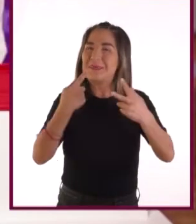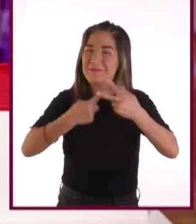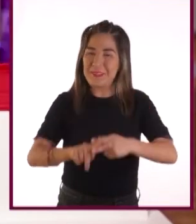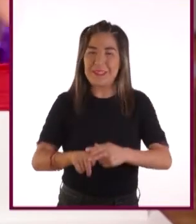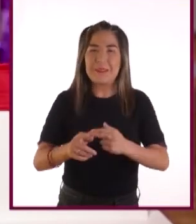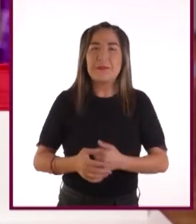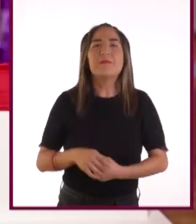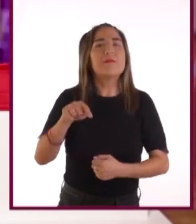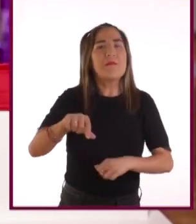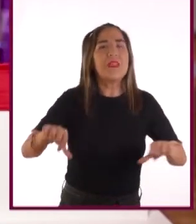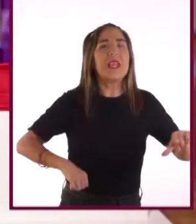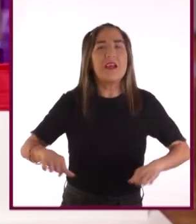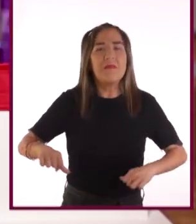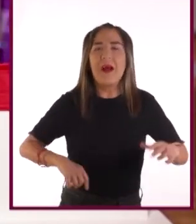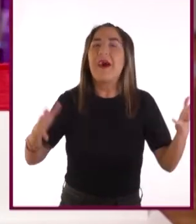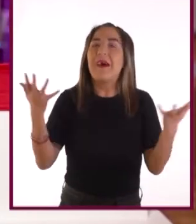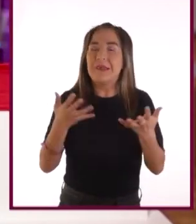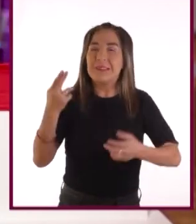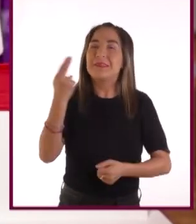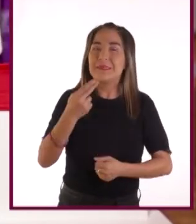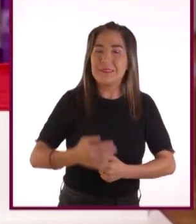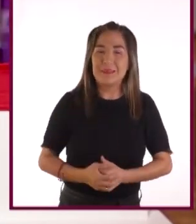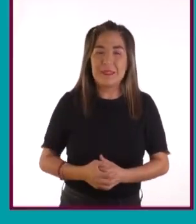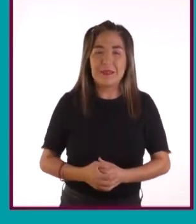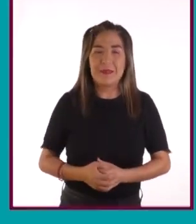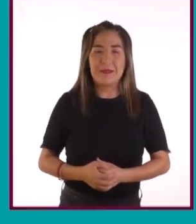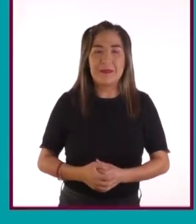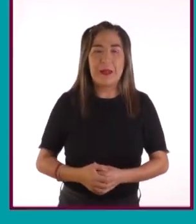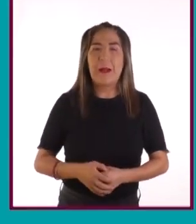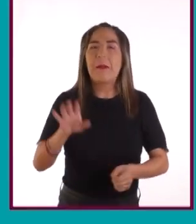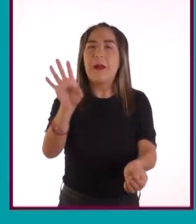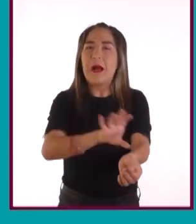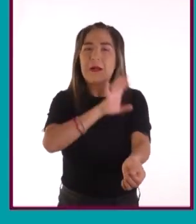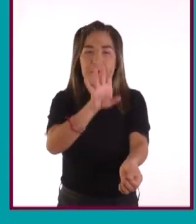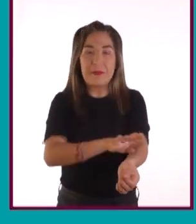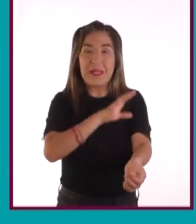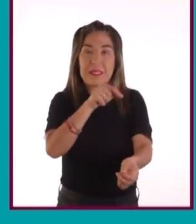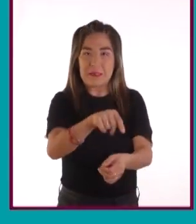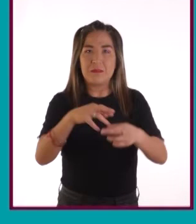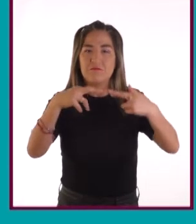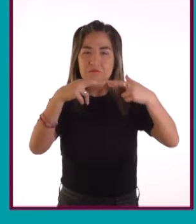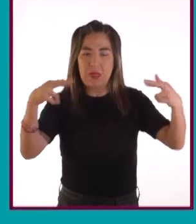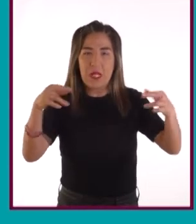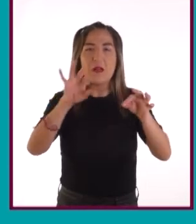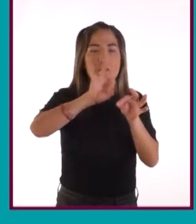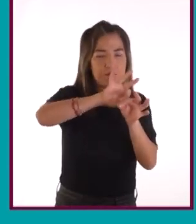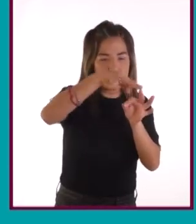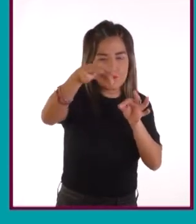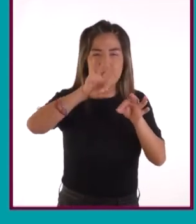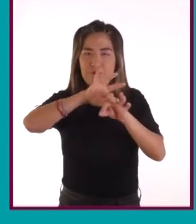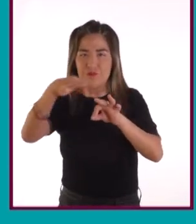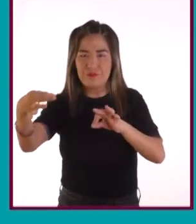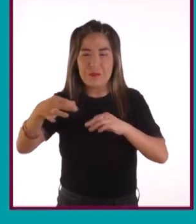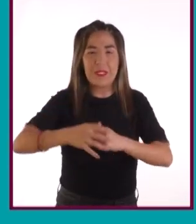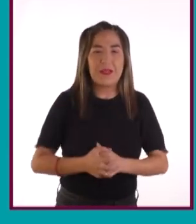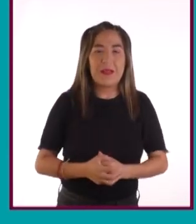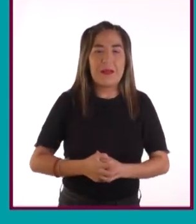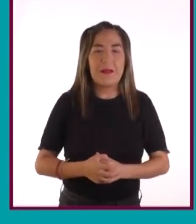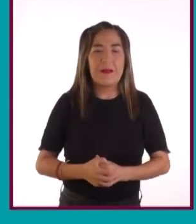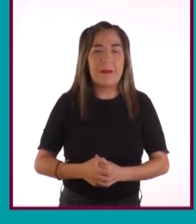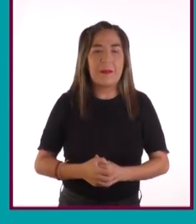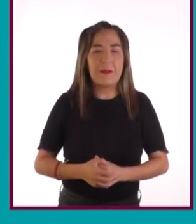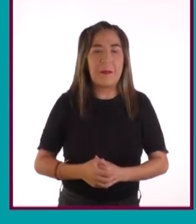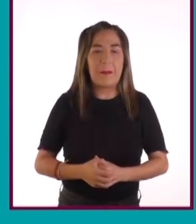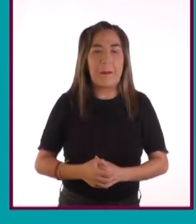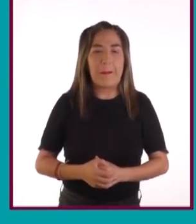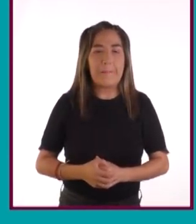obra. Para nuestra actividad de hoy necesitaremos un pedazo de alambre eléctrico pelado por ambos lados,